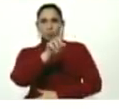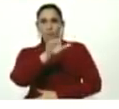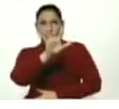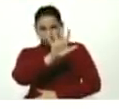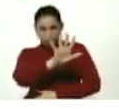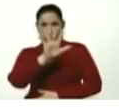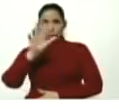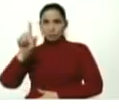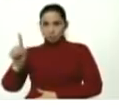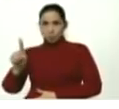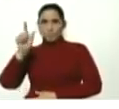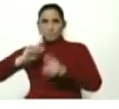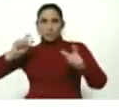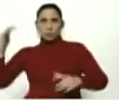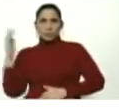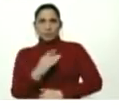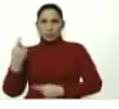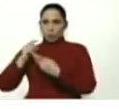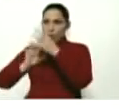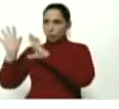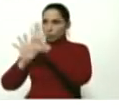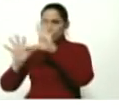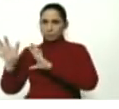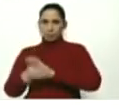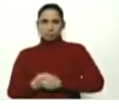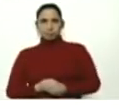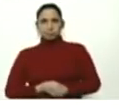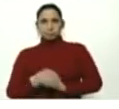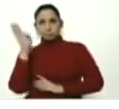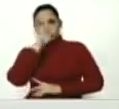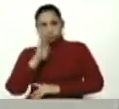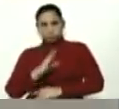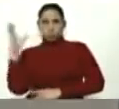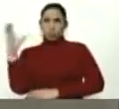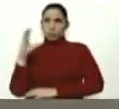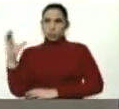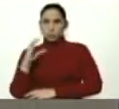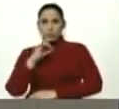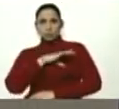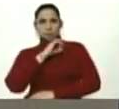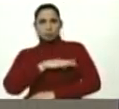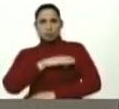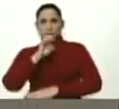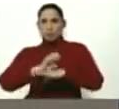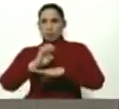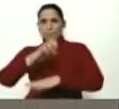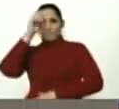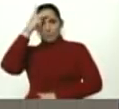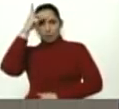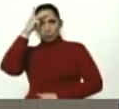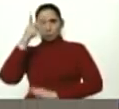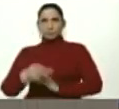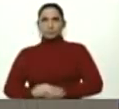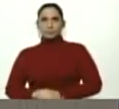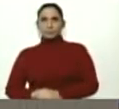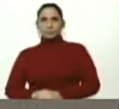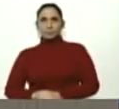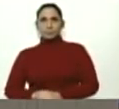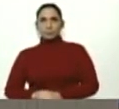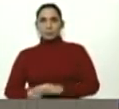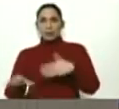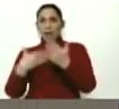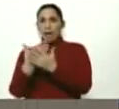55.451 con nacionales desde Brasil, desde Colombia, desde Chile, desde Ecuador y desde Perú. A